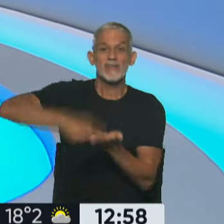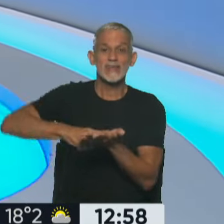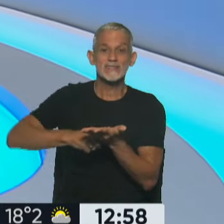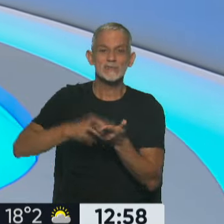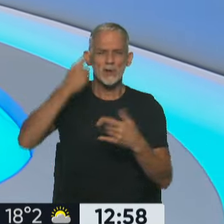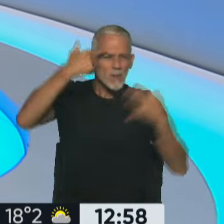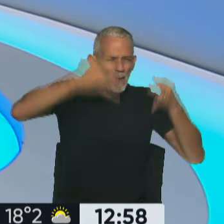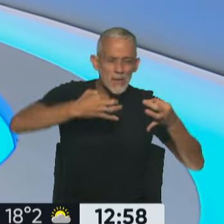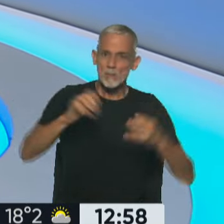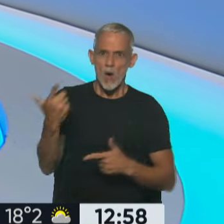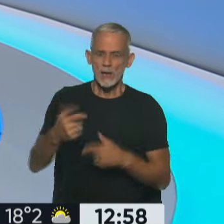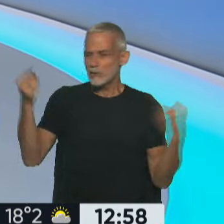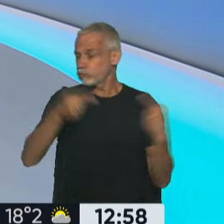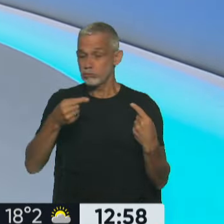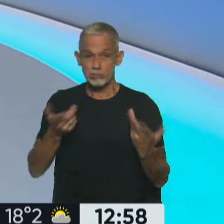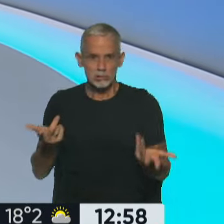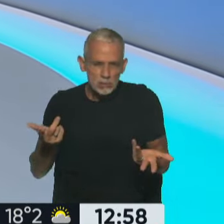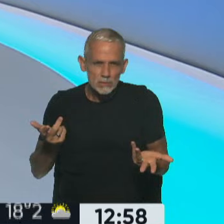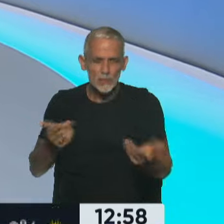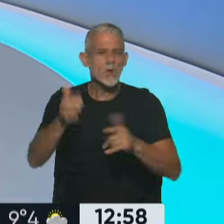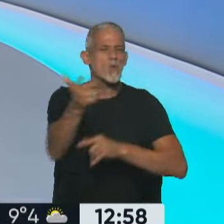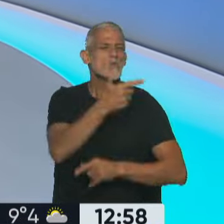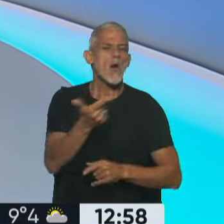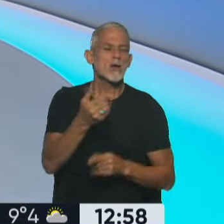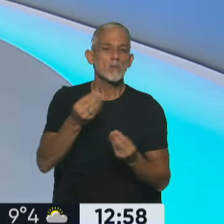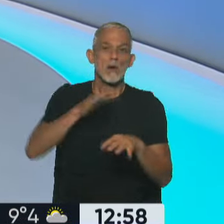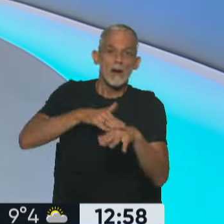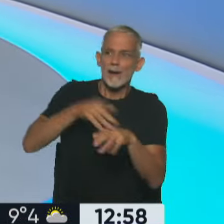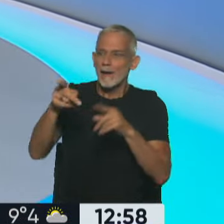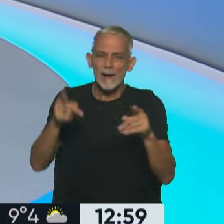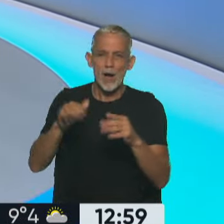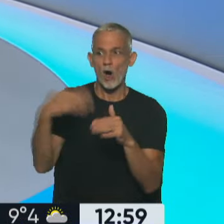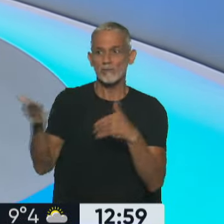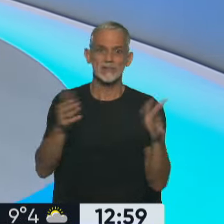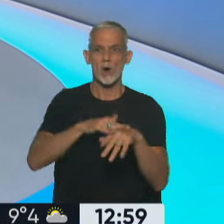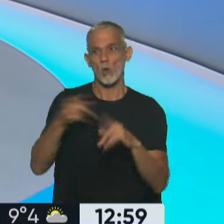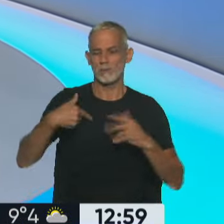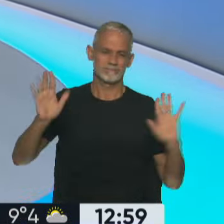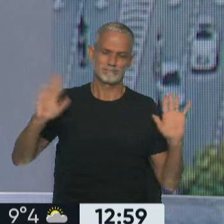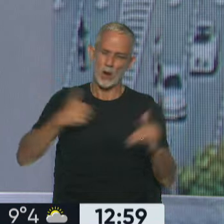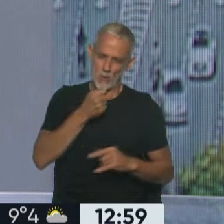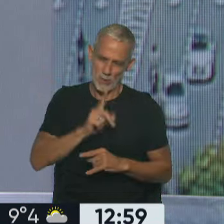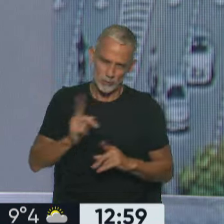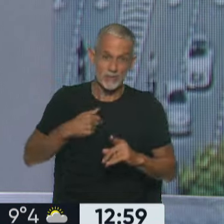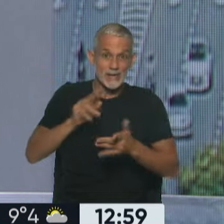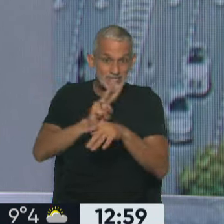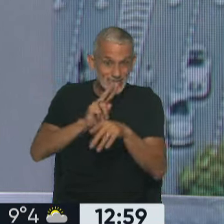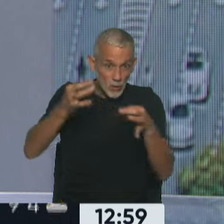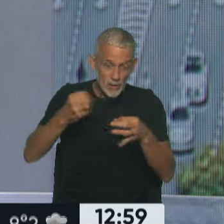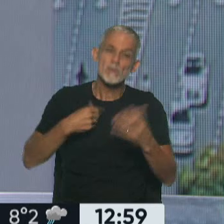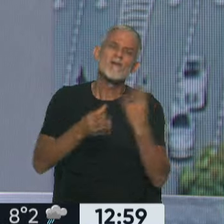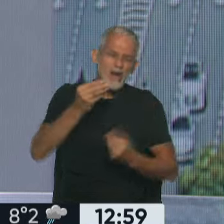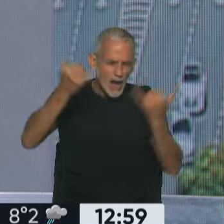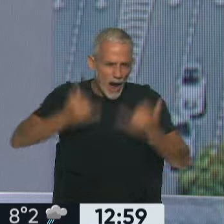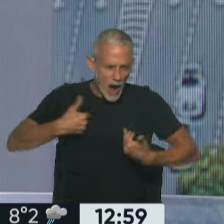la lógica. Entonces, sin encontrar responsables en la oficina al lado, porque desde la seguridad donde estoy ahora también hemos cometido